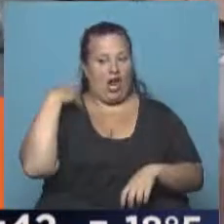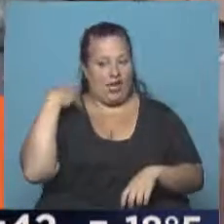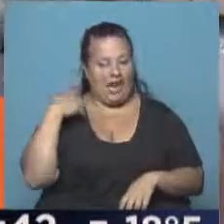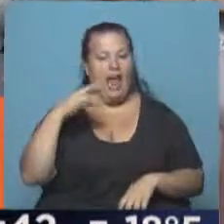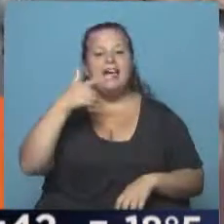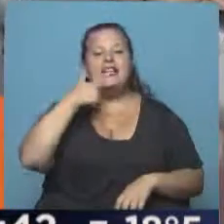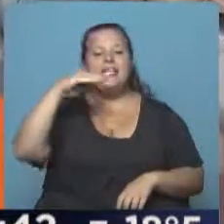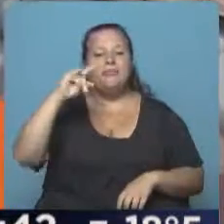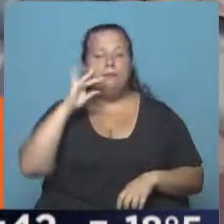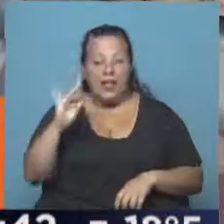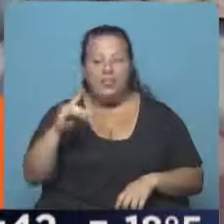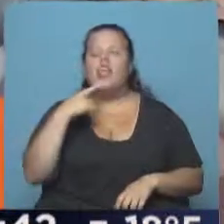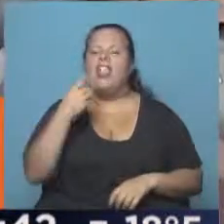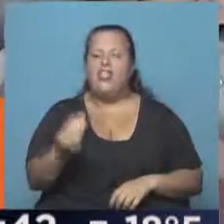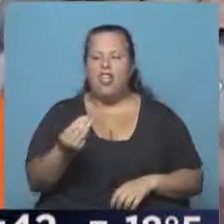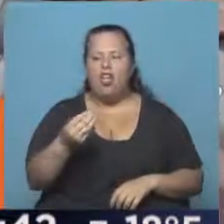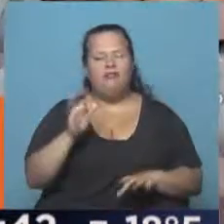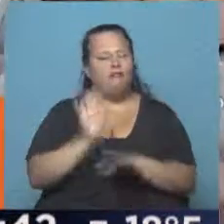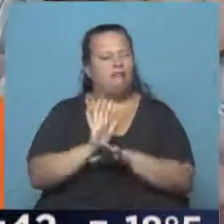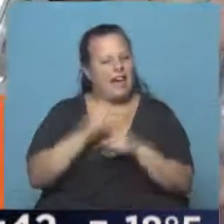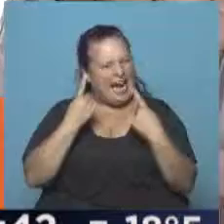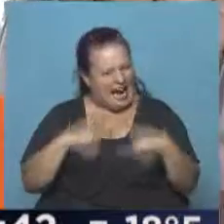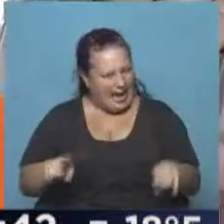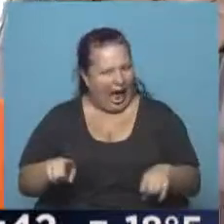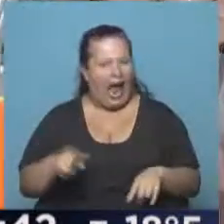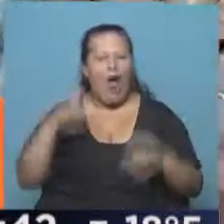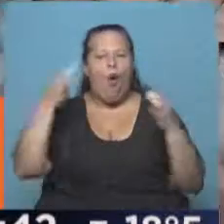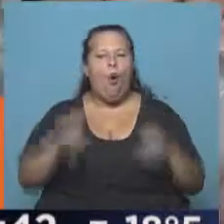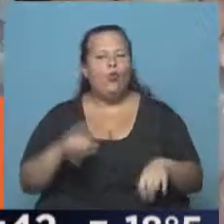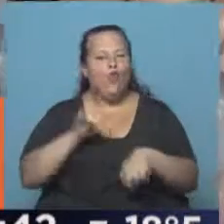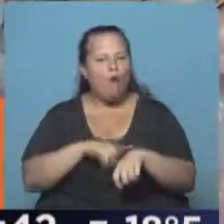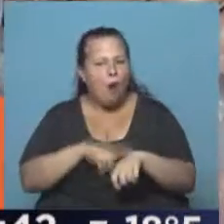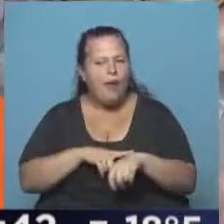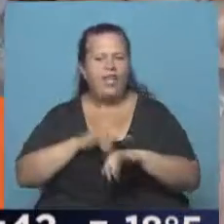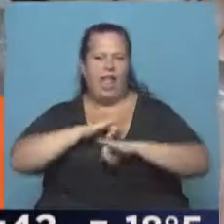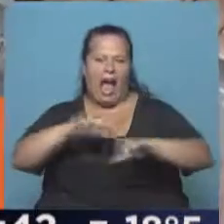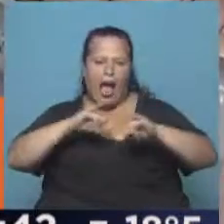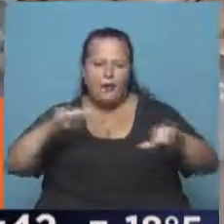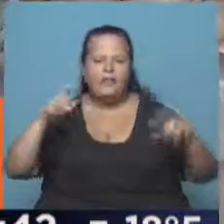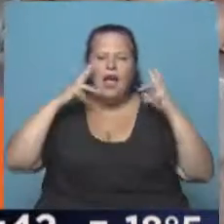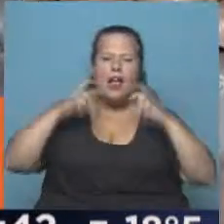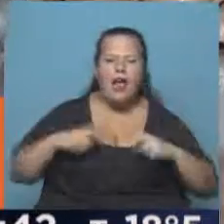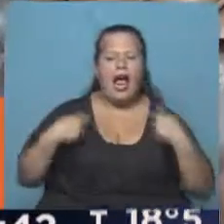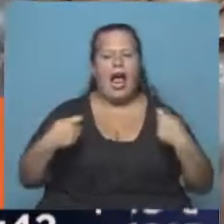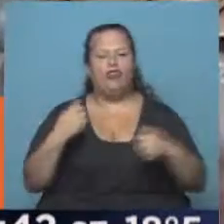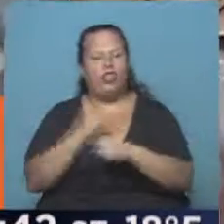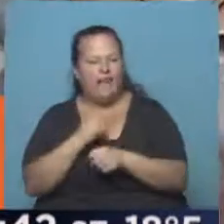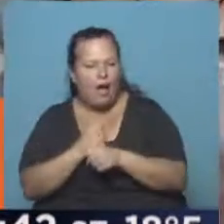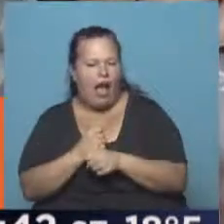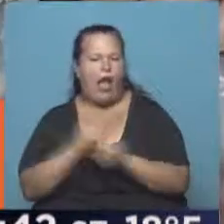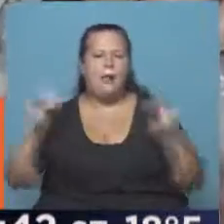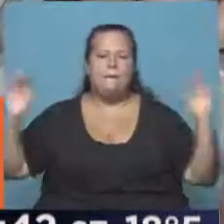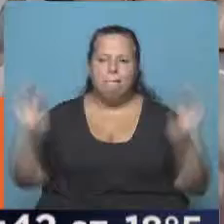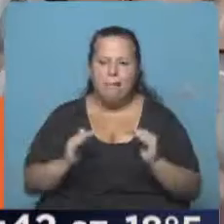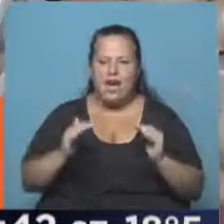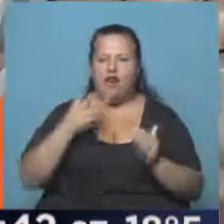Juan Carlos Schmidt, que dice que resulta llamativo que en momentos donde se está anunciando una revisión de los costos laborales y una